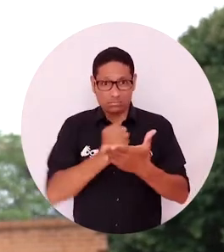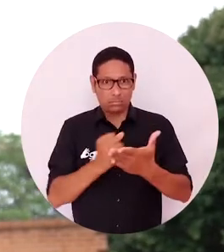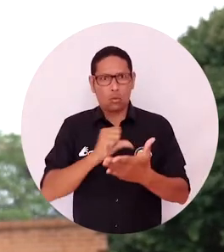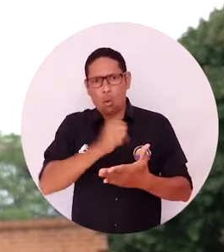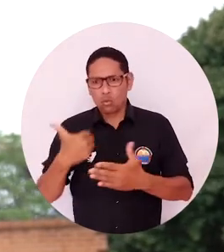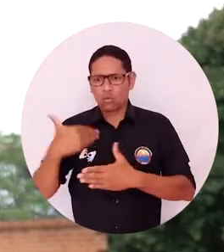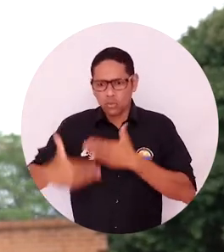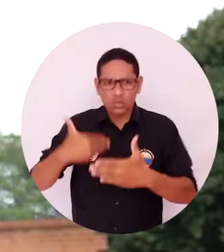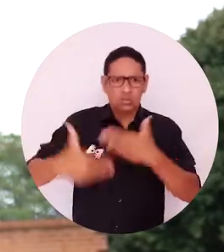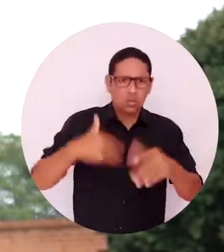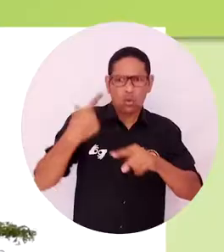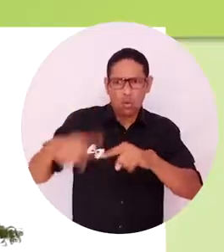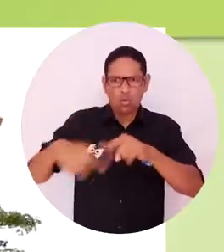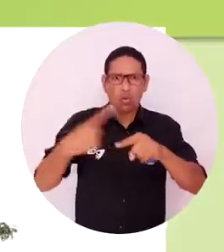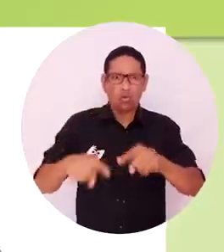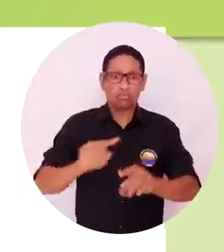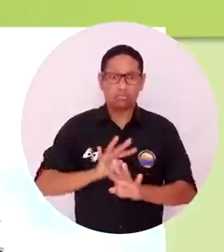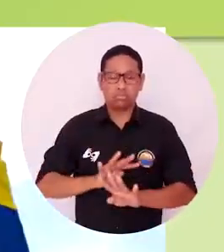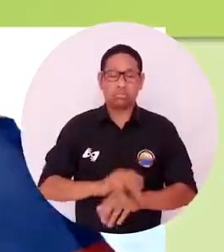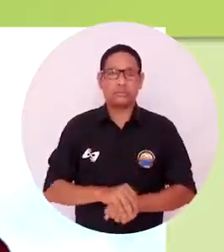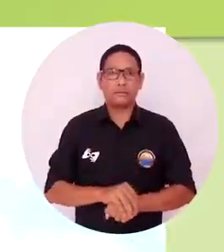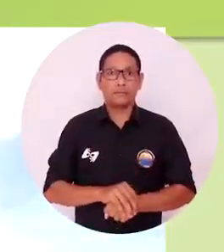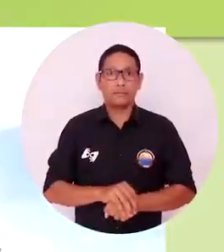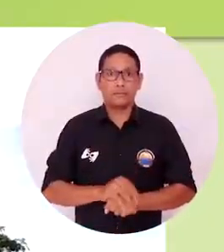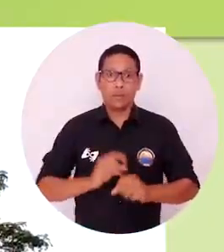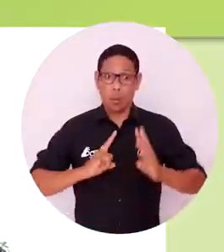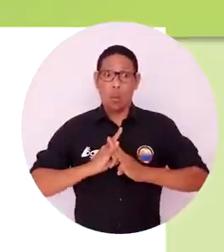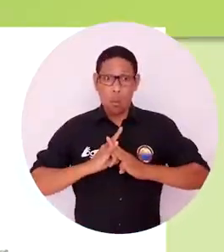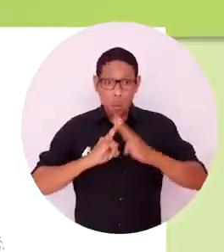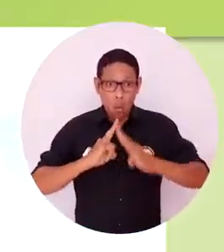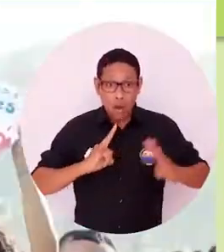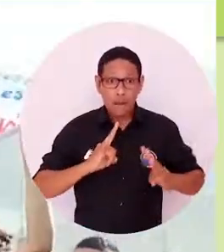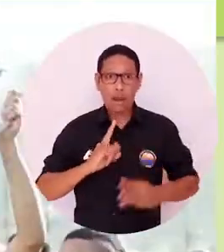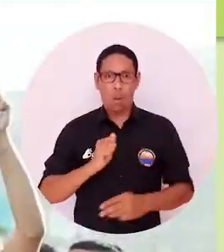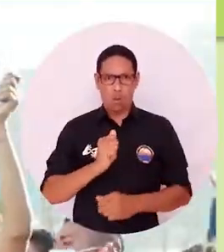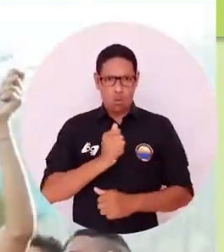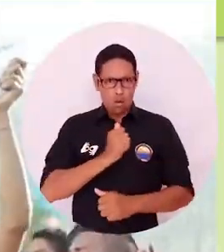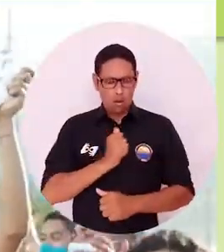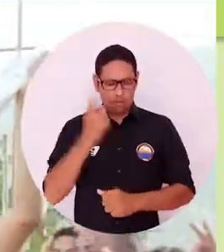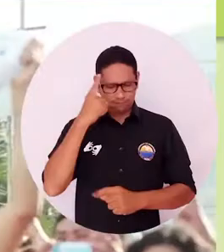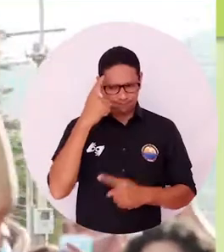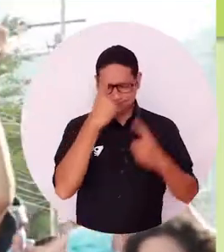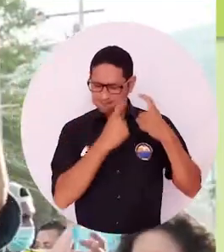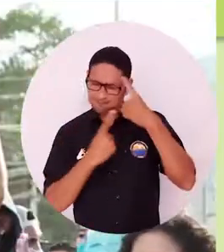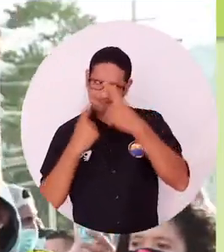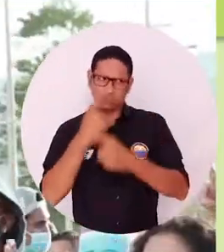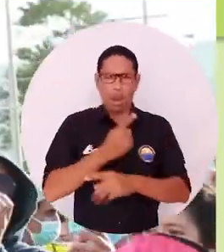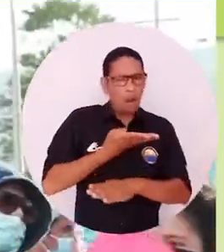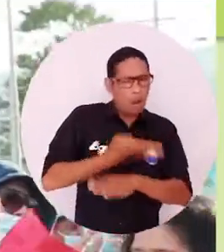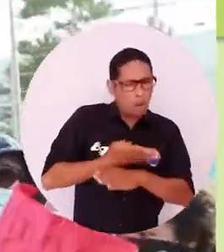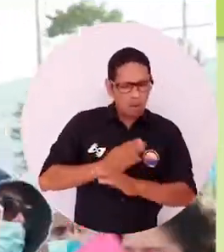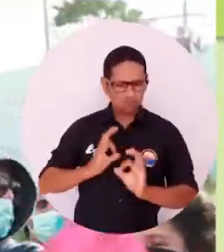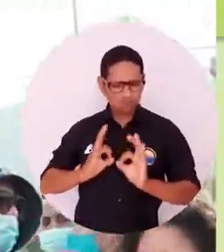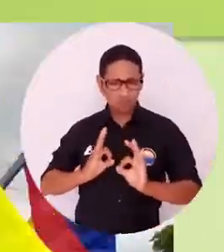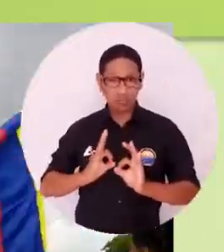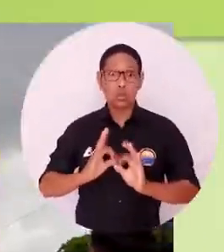sido parte de la realidad de Unimagdalena. Como una alma mater autónoma, diversa, librepensadora, crítica y propositiva, hizo valer